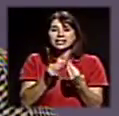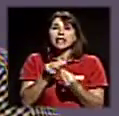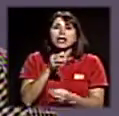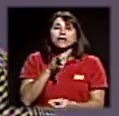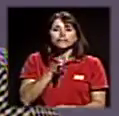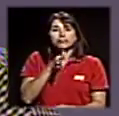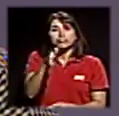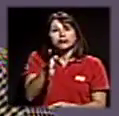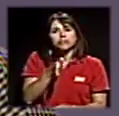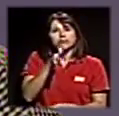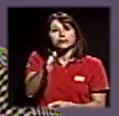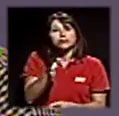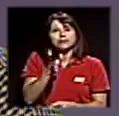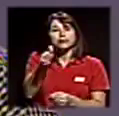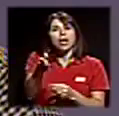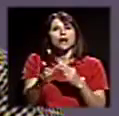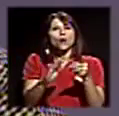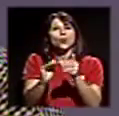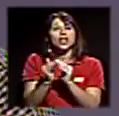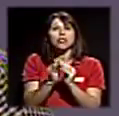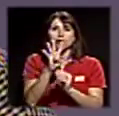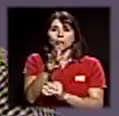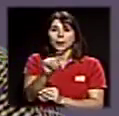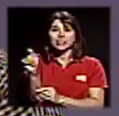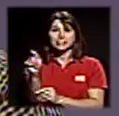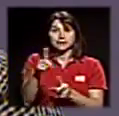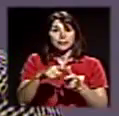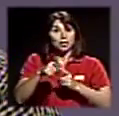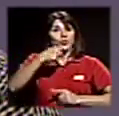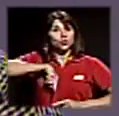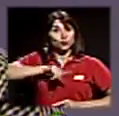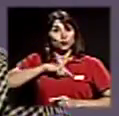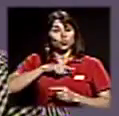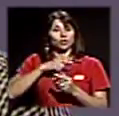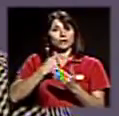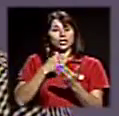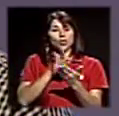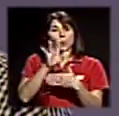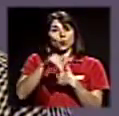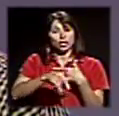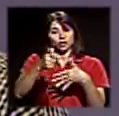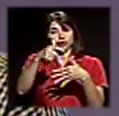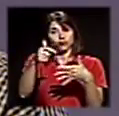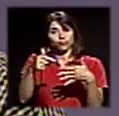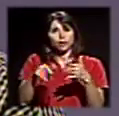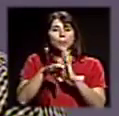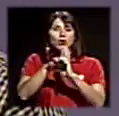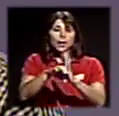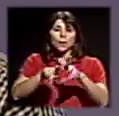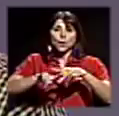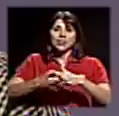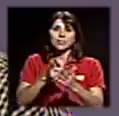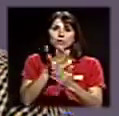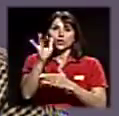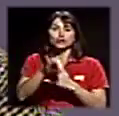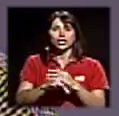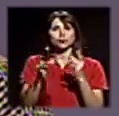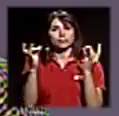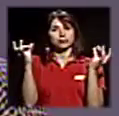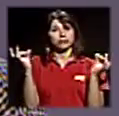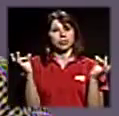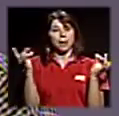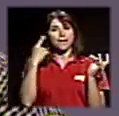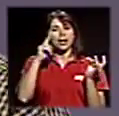por ese periodo de 4 meses. Entonces, entre algunos de los proyectos que hemos tenido en estos años, comenzamos, por ejemplo, con un proyecto de yoga para